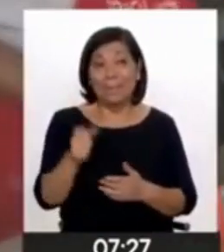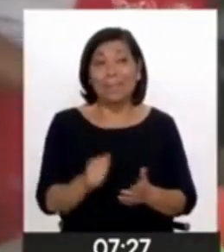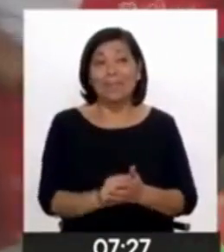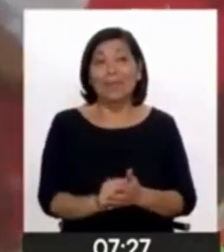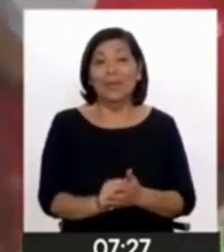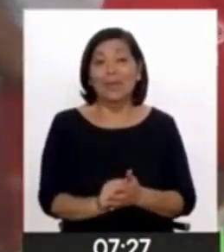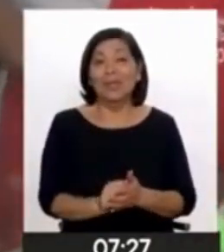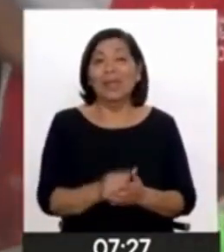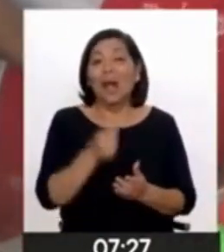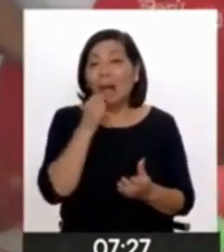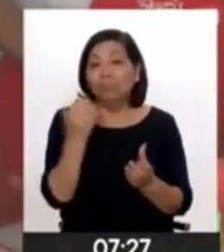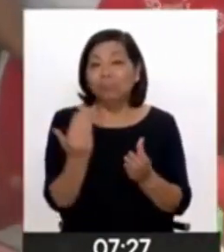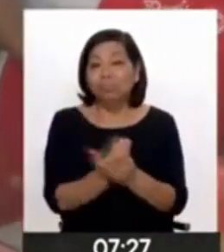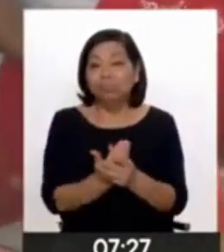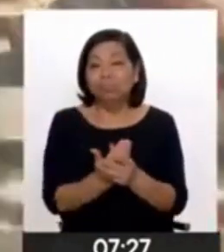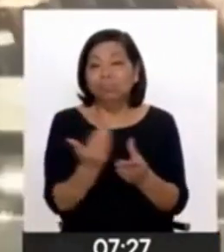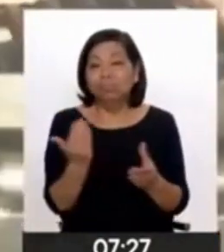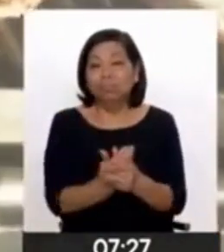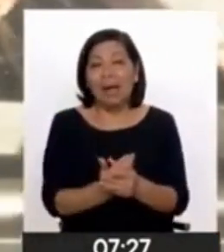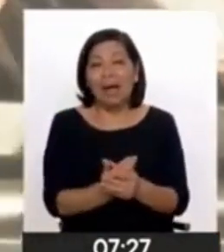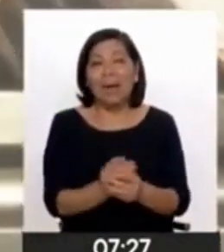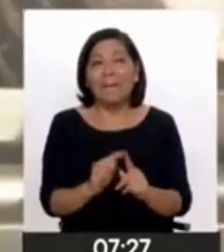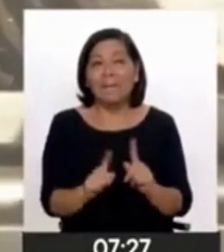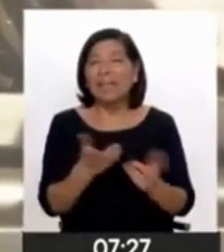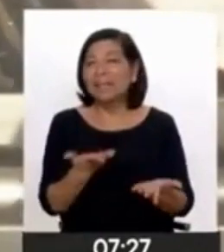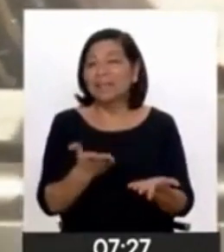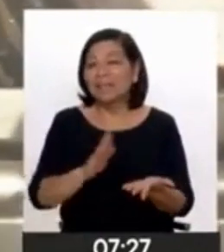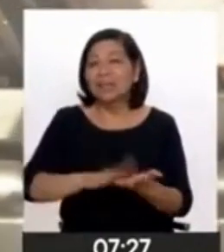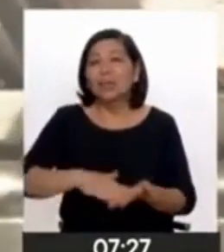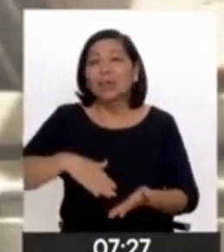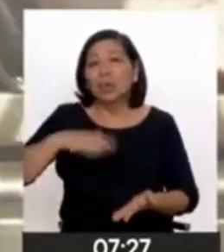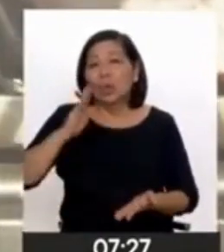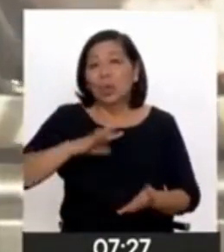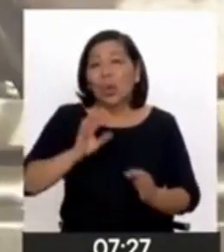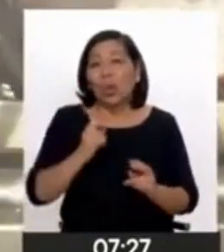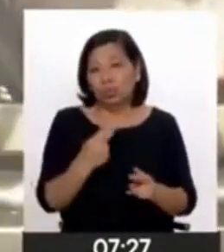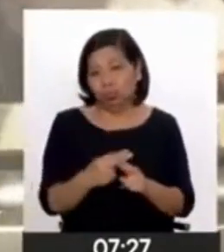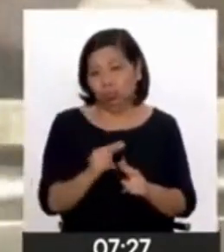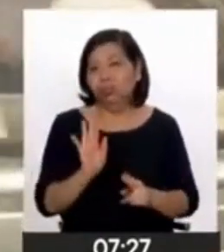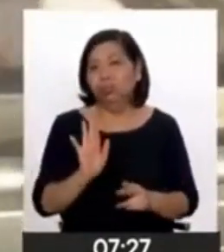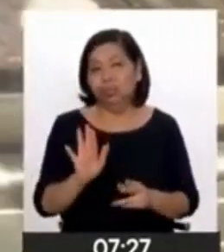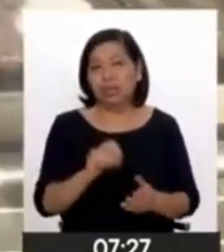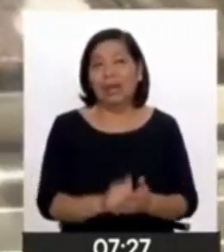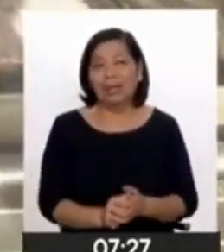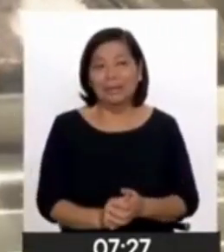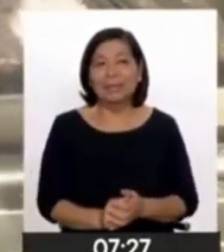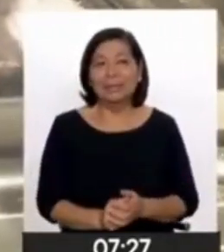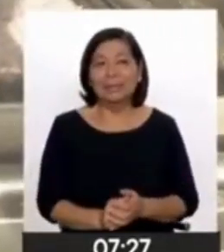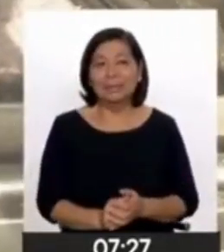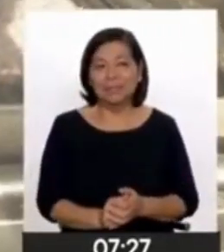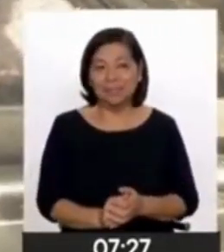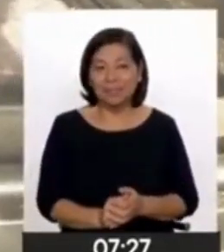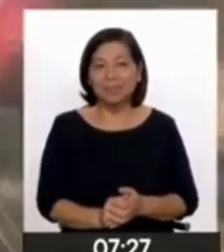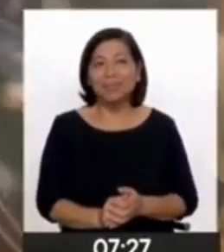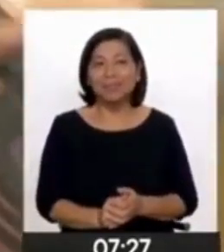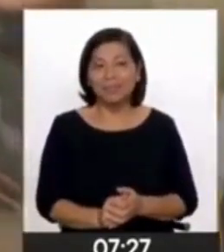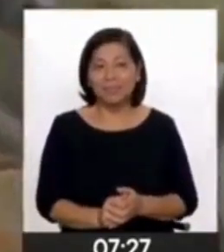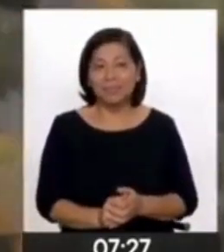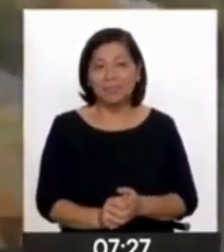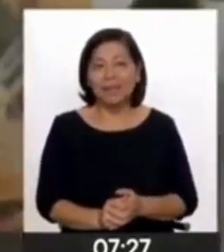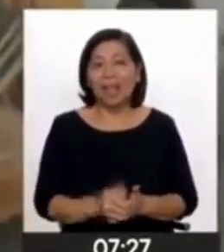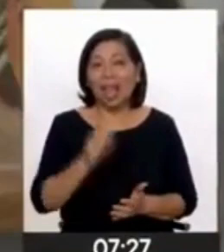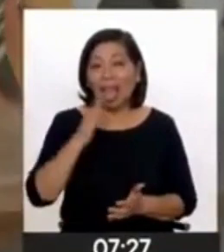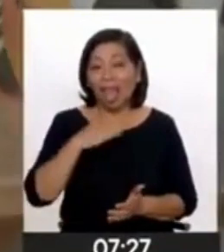con su hamburguesa La Tacneña, inspirada en el picante del mismo nombre. El color típico de la